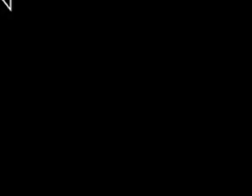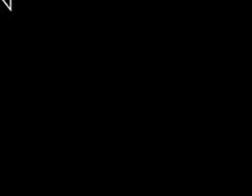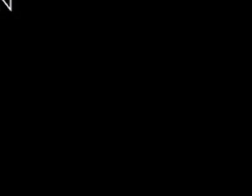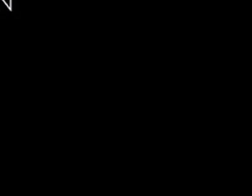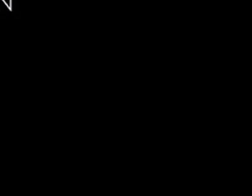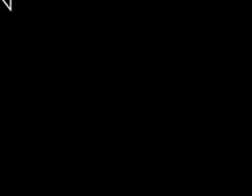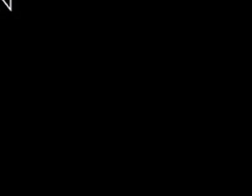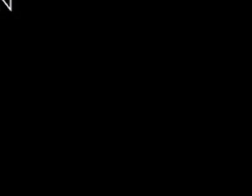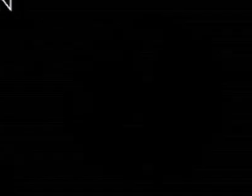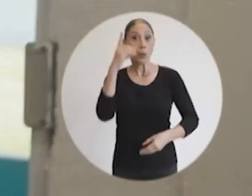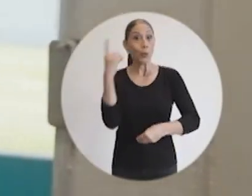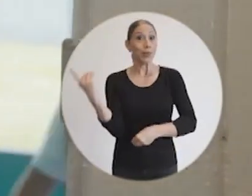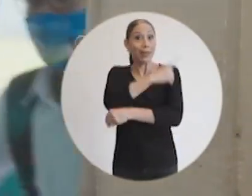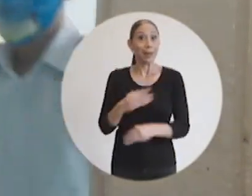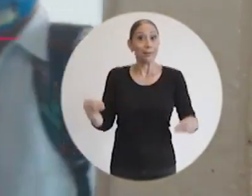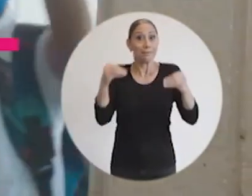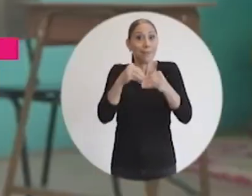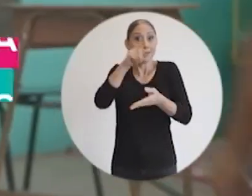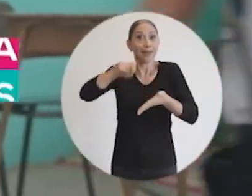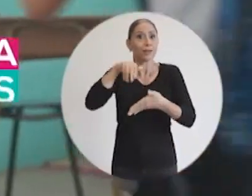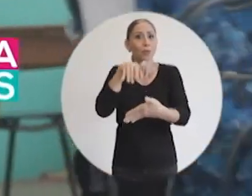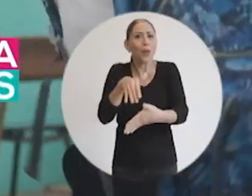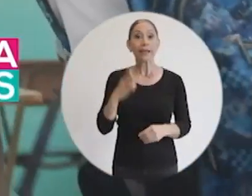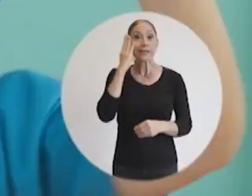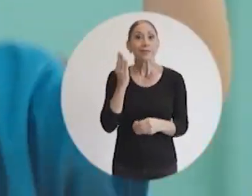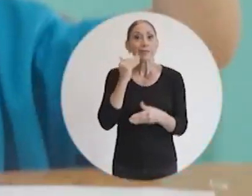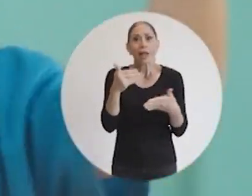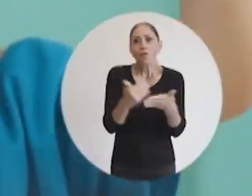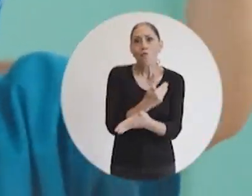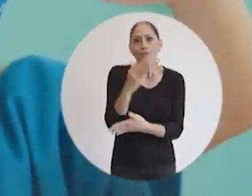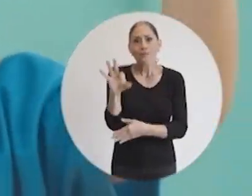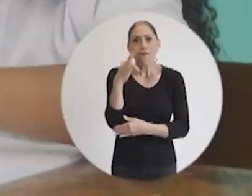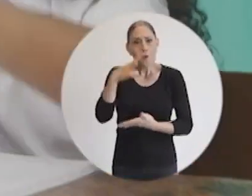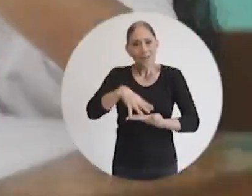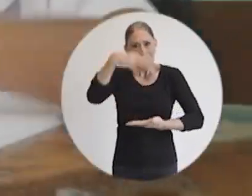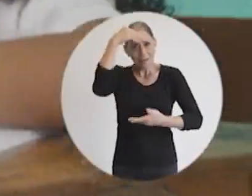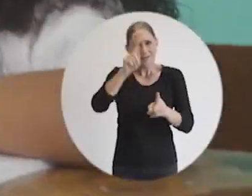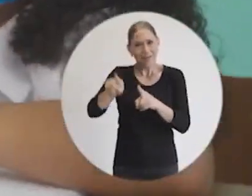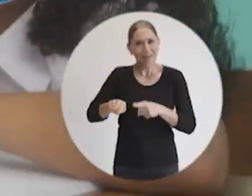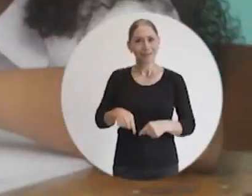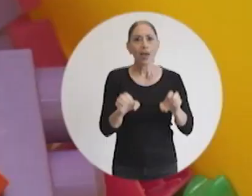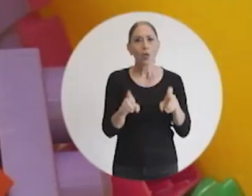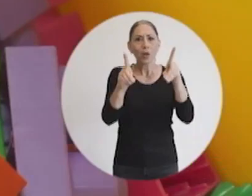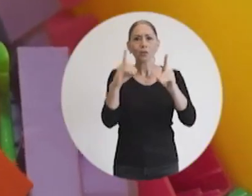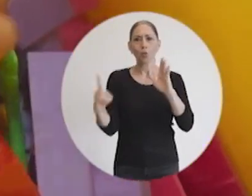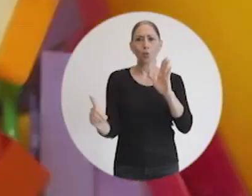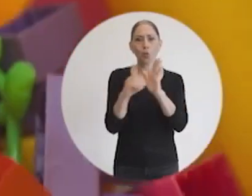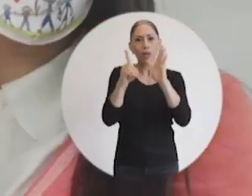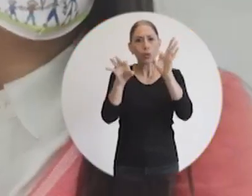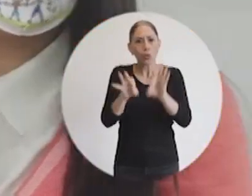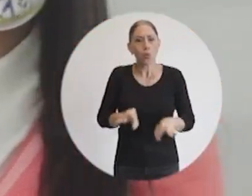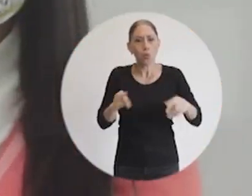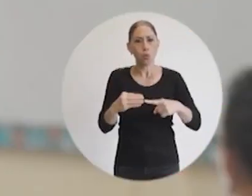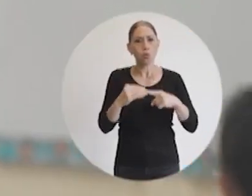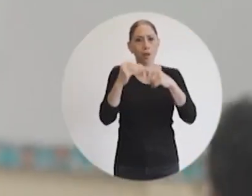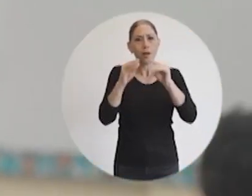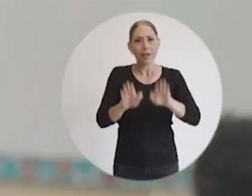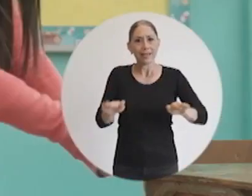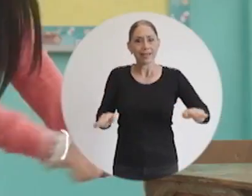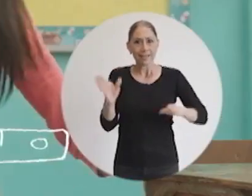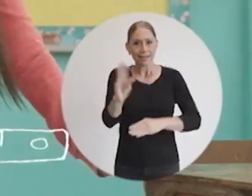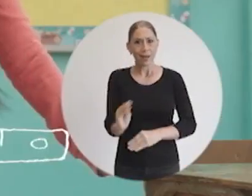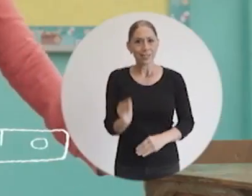Rica Televisión. Un día más en la escuela es experimentar nuevas formas de aprender. La educación es uno de los